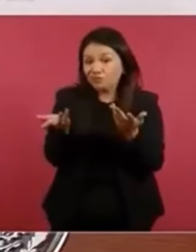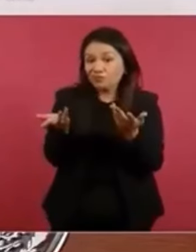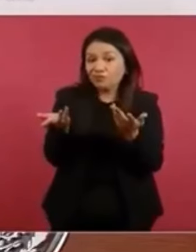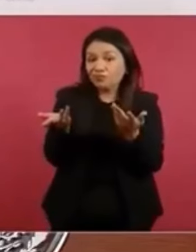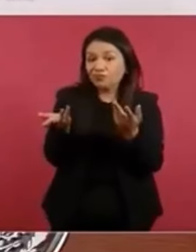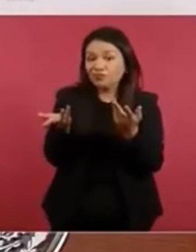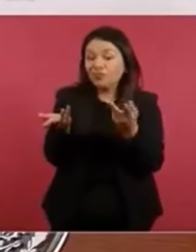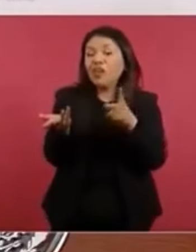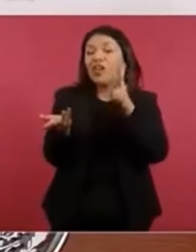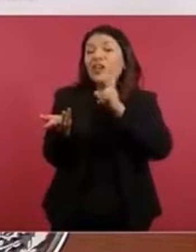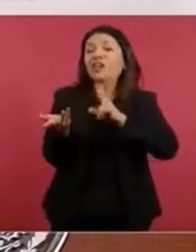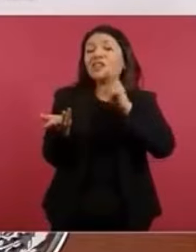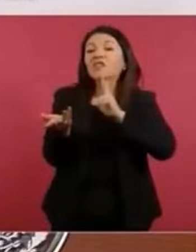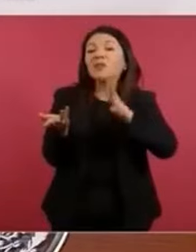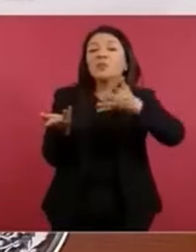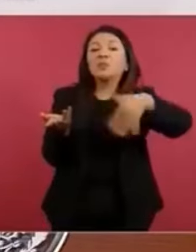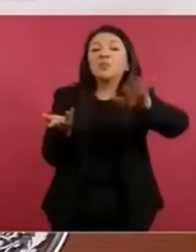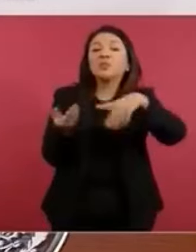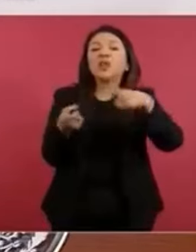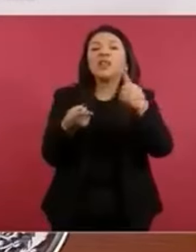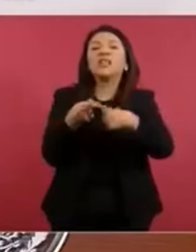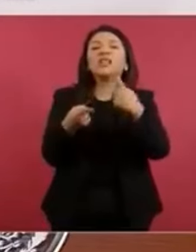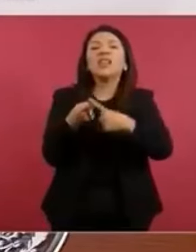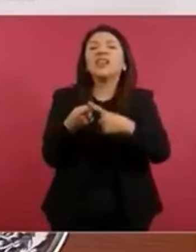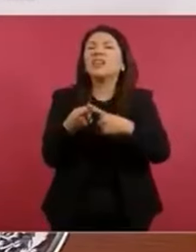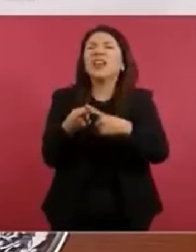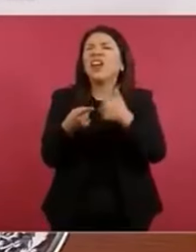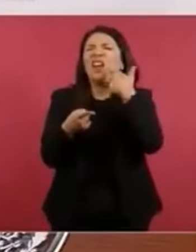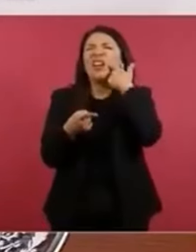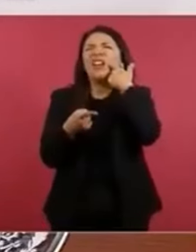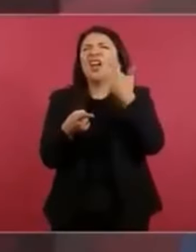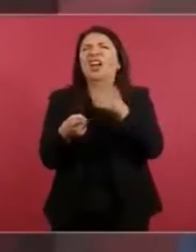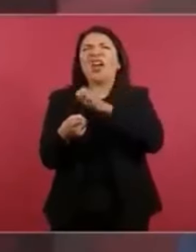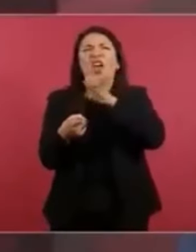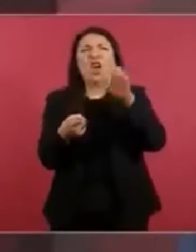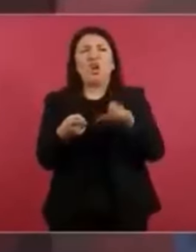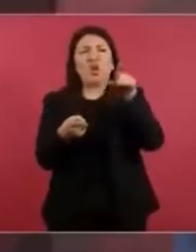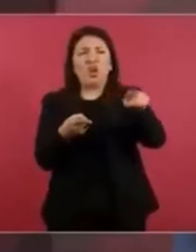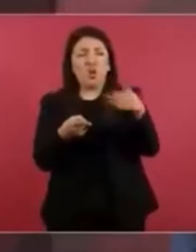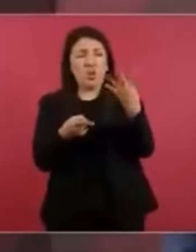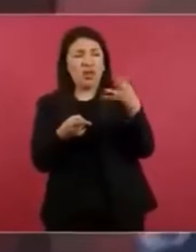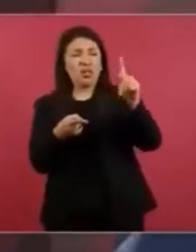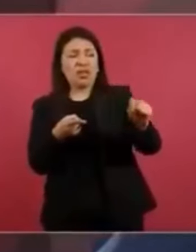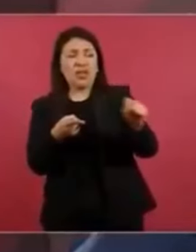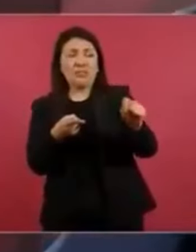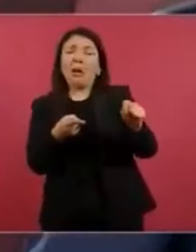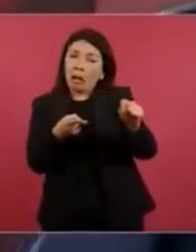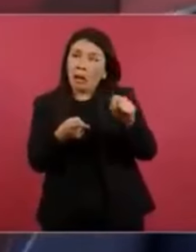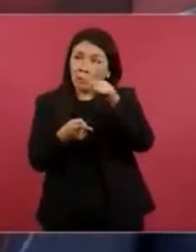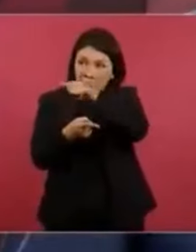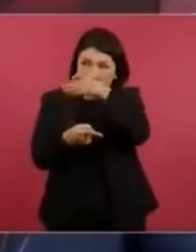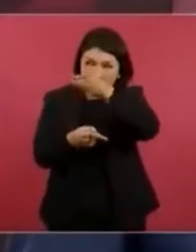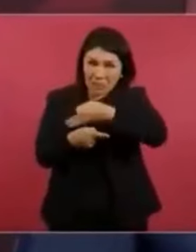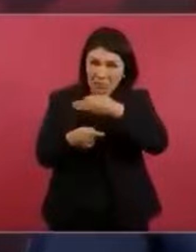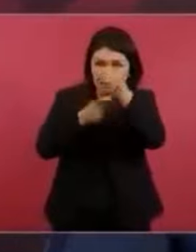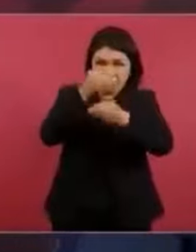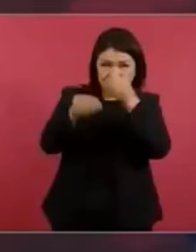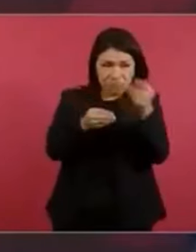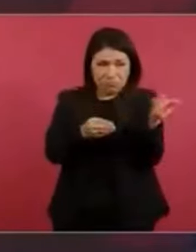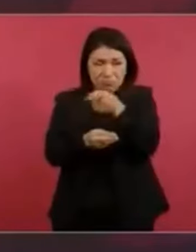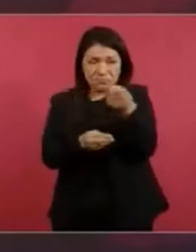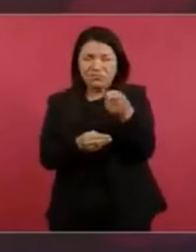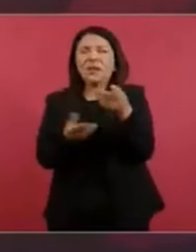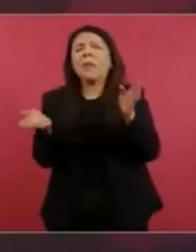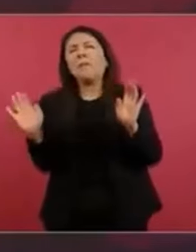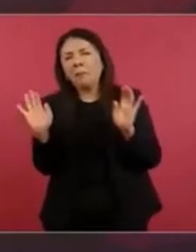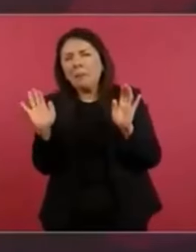a quienes se oponen a la transformación, y hasta eso, ¿no?, si se pelean con ellos, que lo